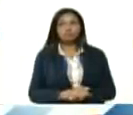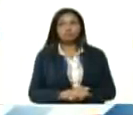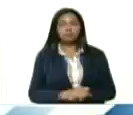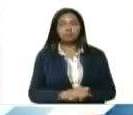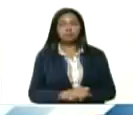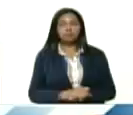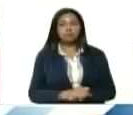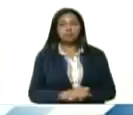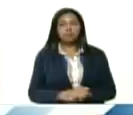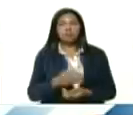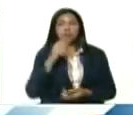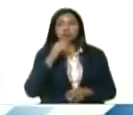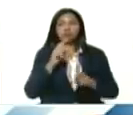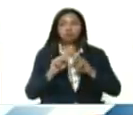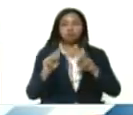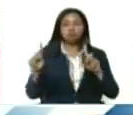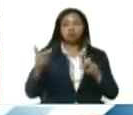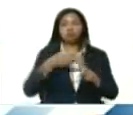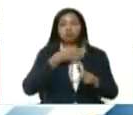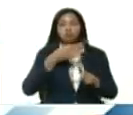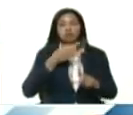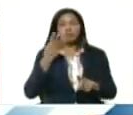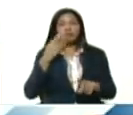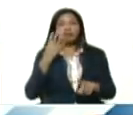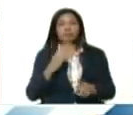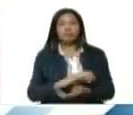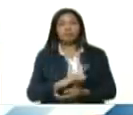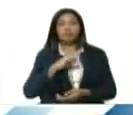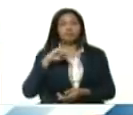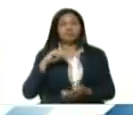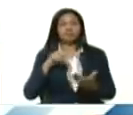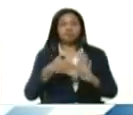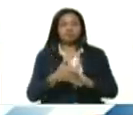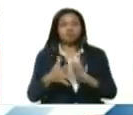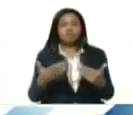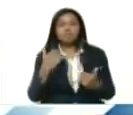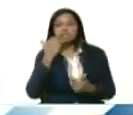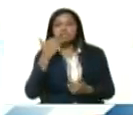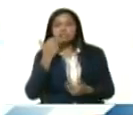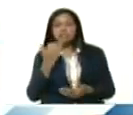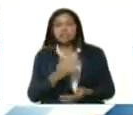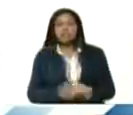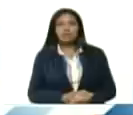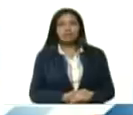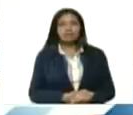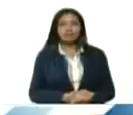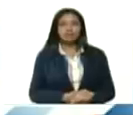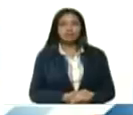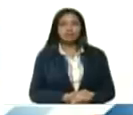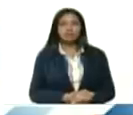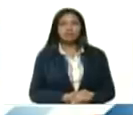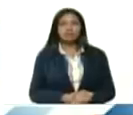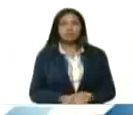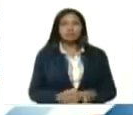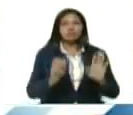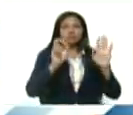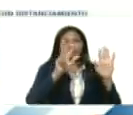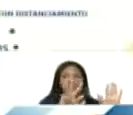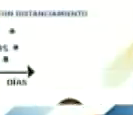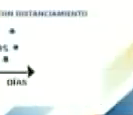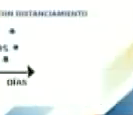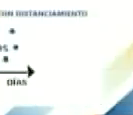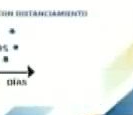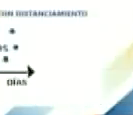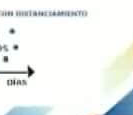hecho el distanciamiento social, estaríamos cerca de los 82 mil casos